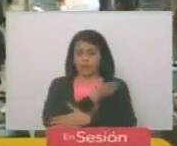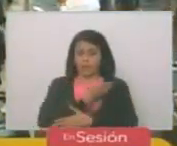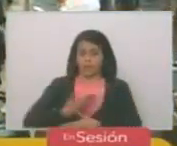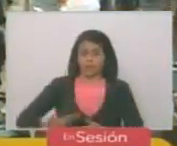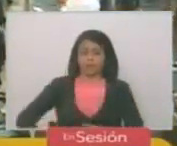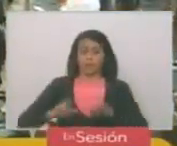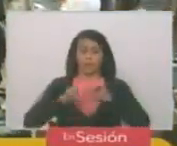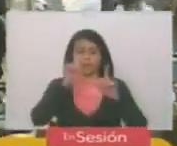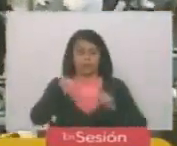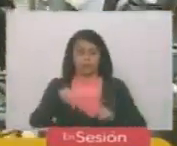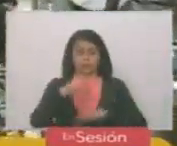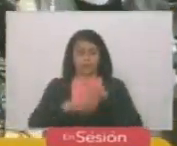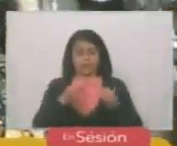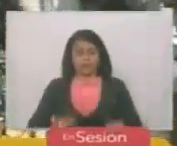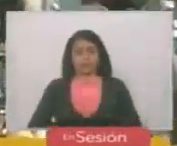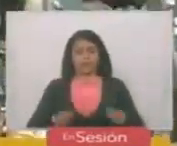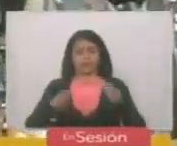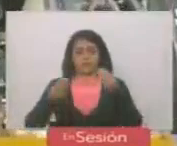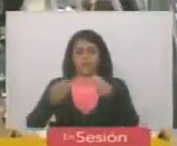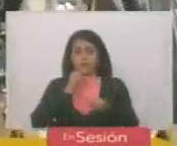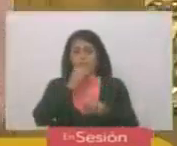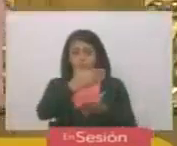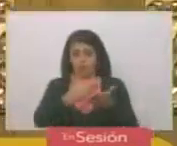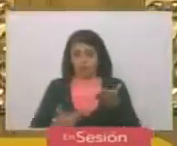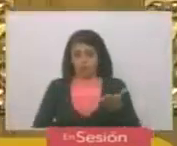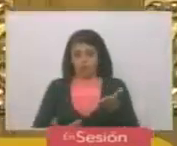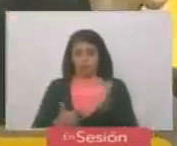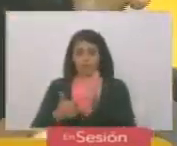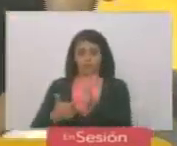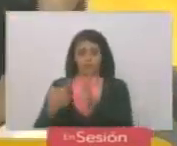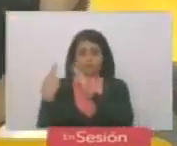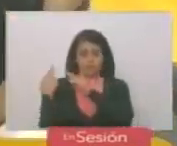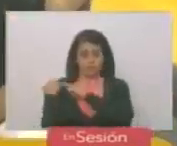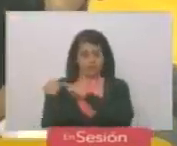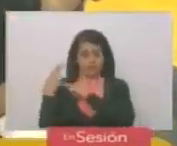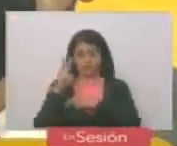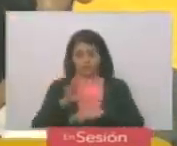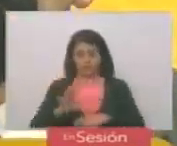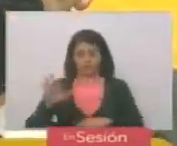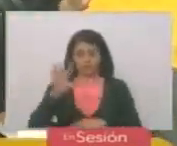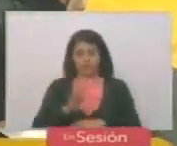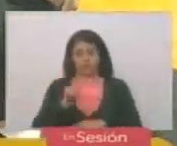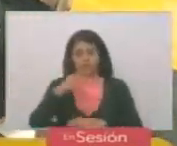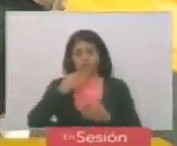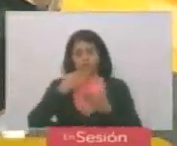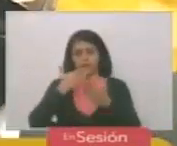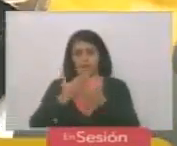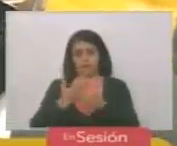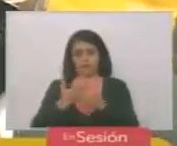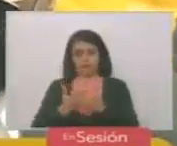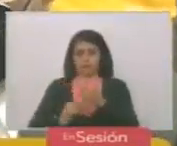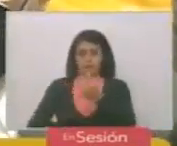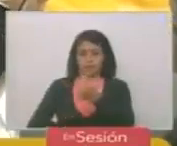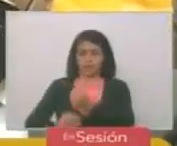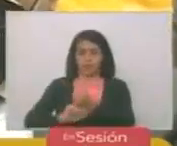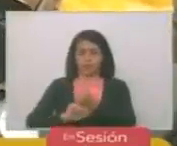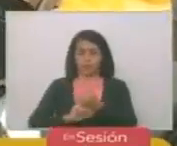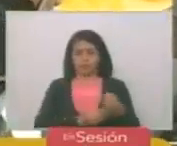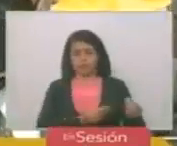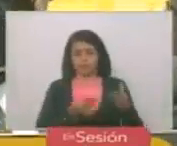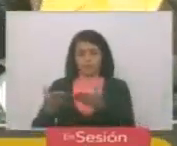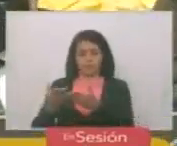pero también hacer la entrega del informe ejecutivo de la delegación venezolana, agradecer el apoyo que le brindó